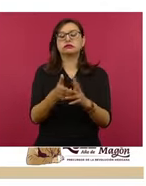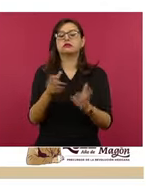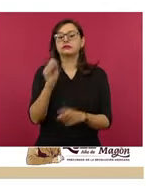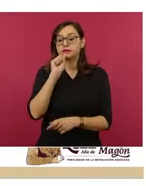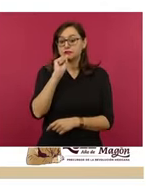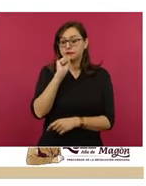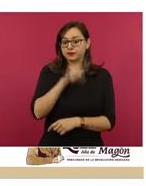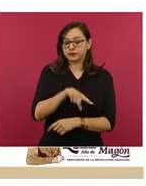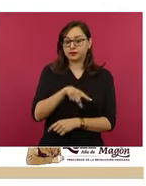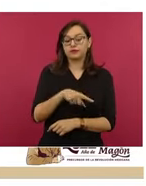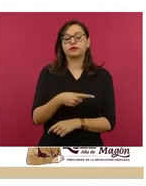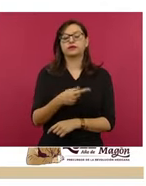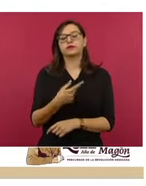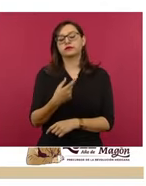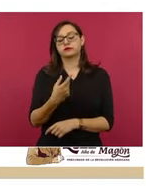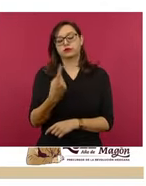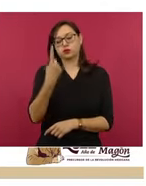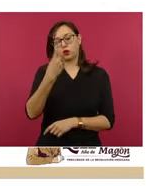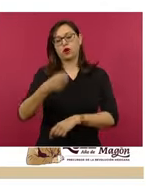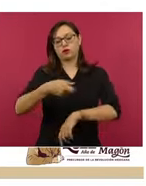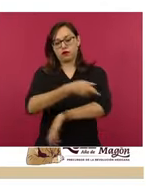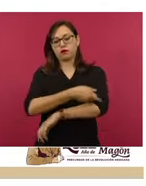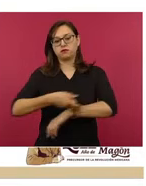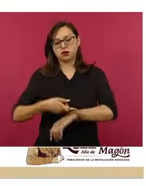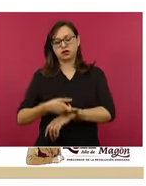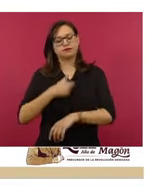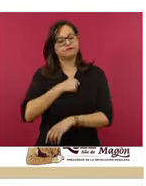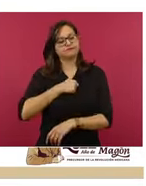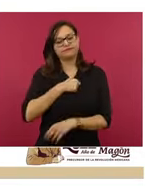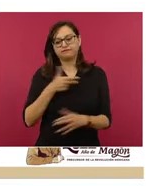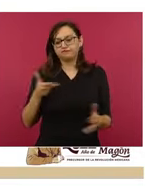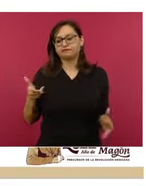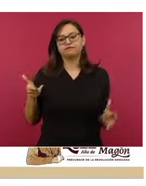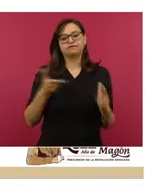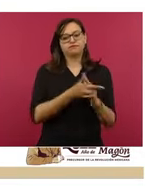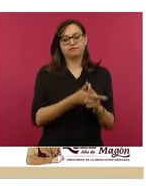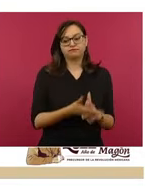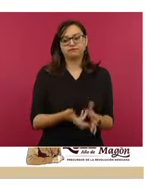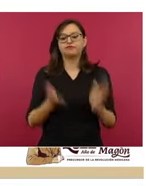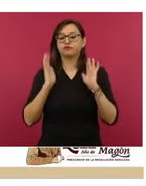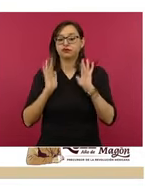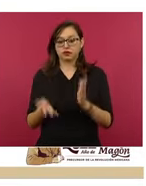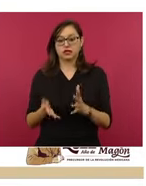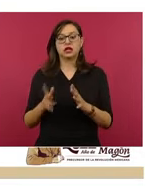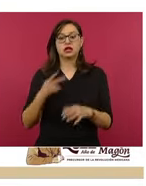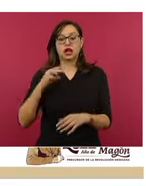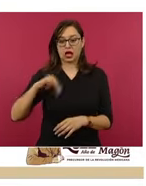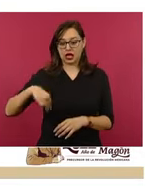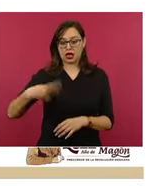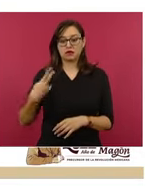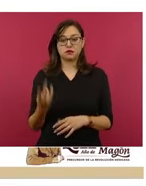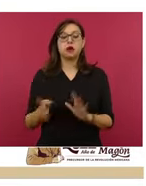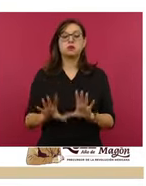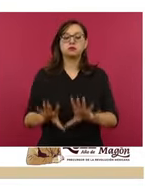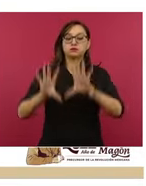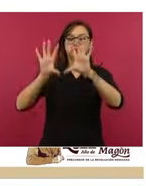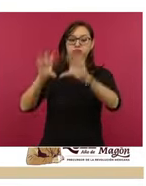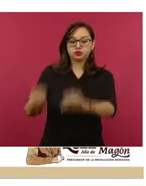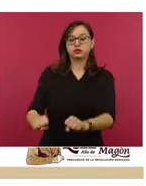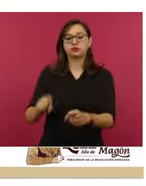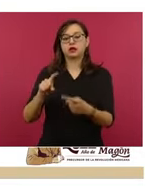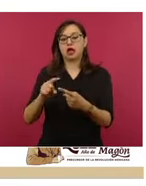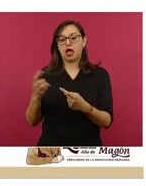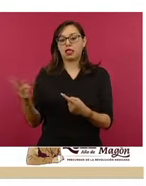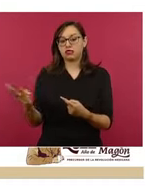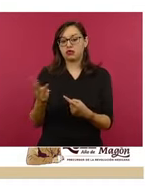en Atlixco, Puebla. La Fiscalía detuvo a Aldo, a Brian y a Luis Alonso por